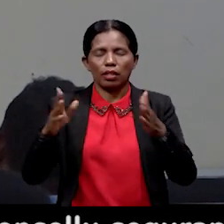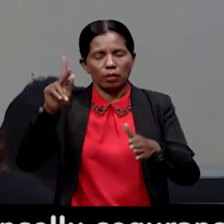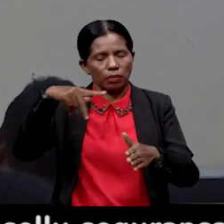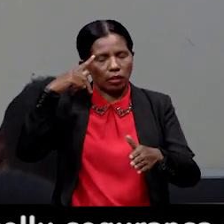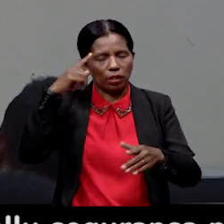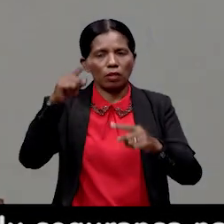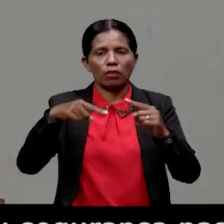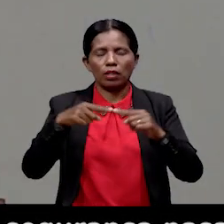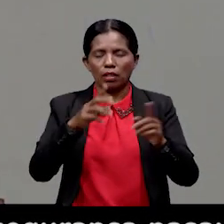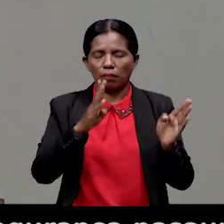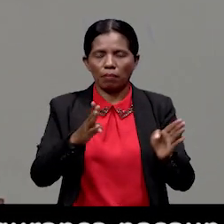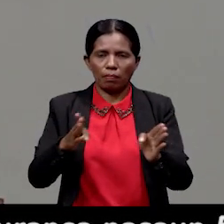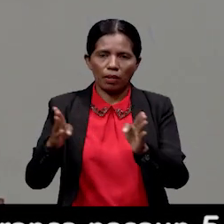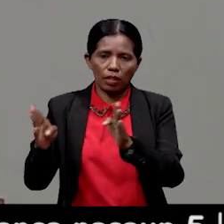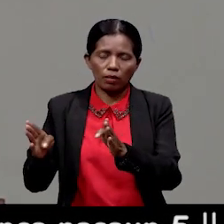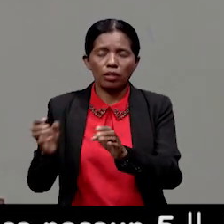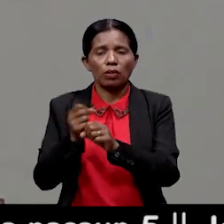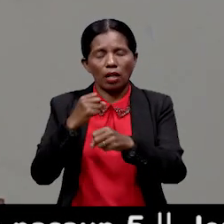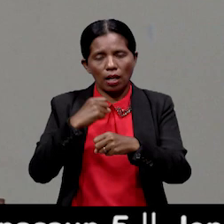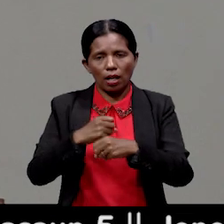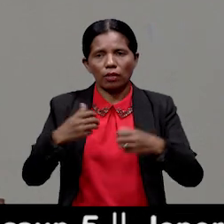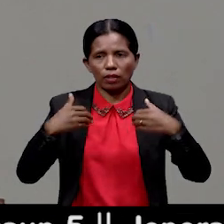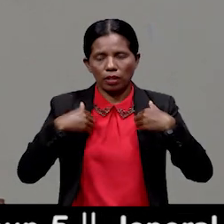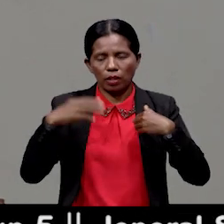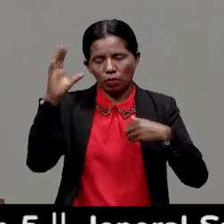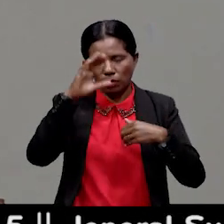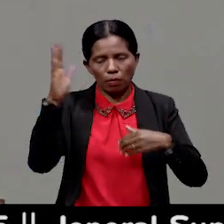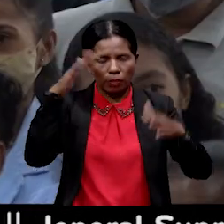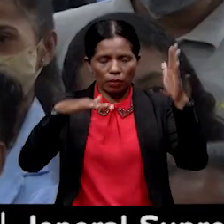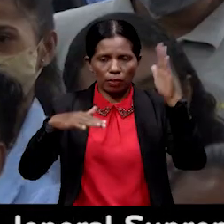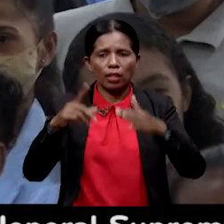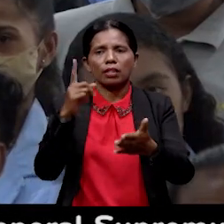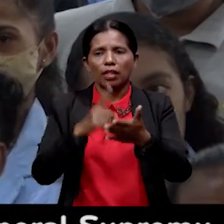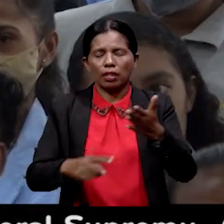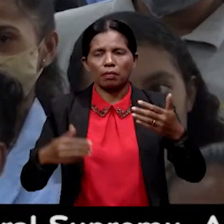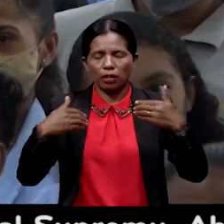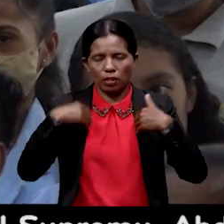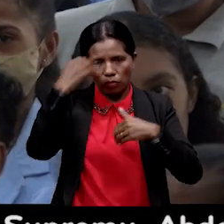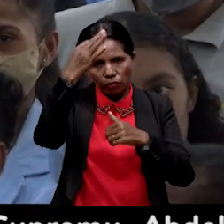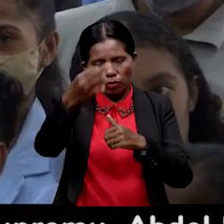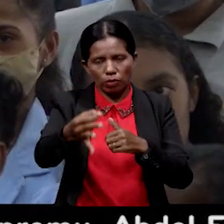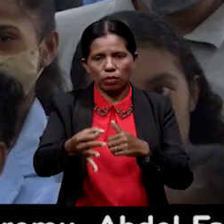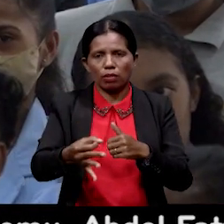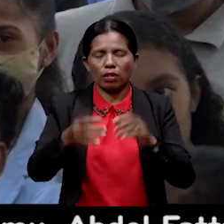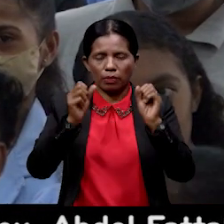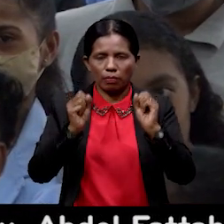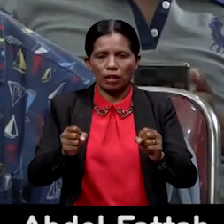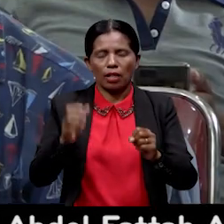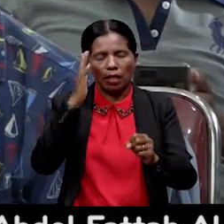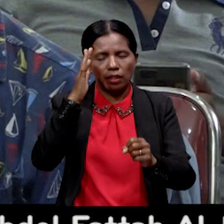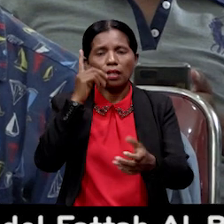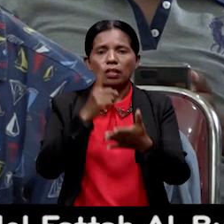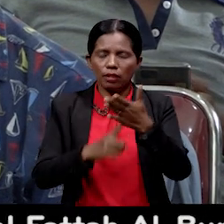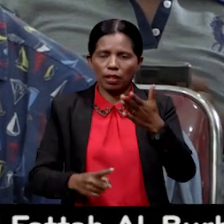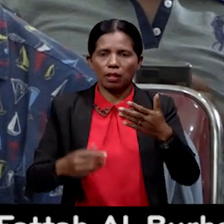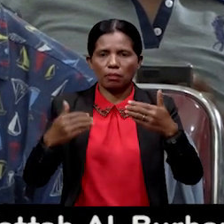Wahira ia plano atu halubat ida, tem que identificar uluk problema, saidadet maksimai ia futuro, atu nune bele hatene saidamak